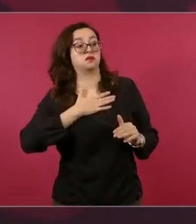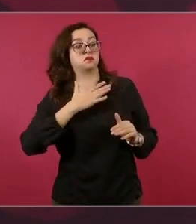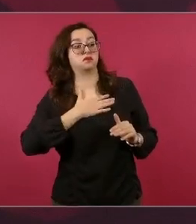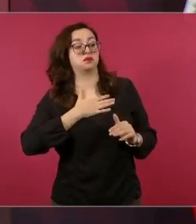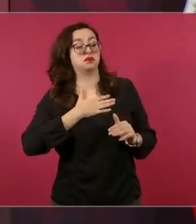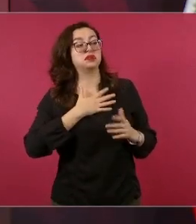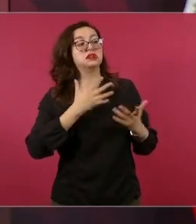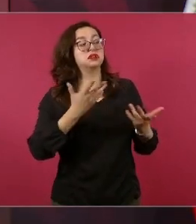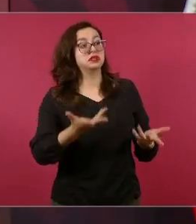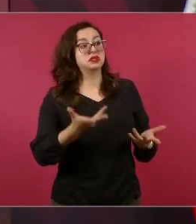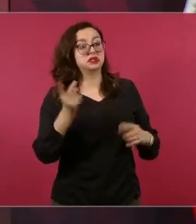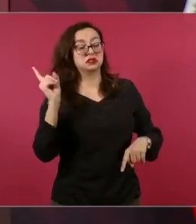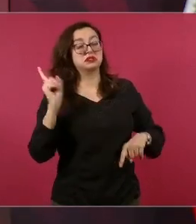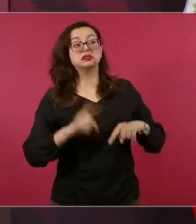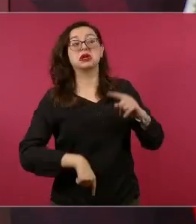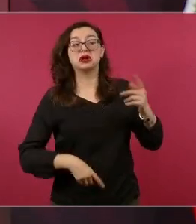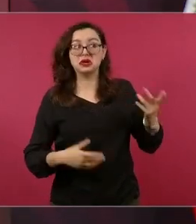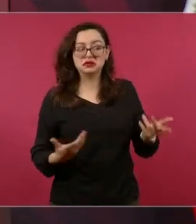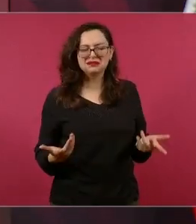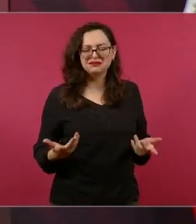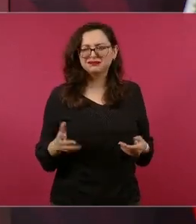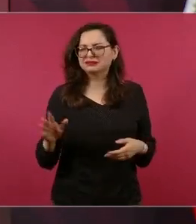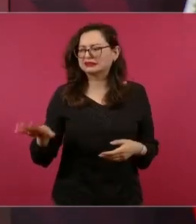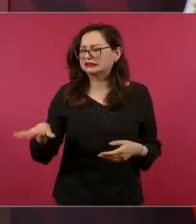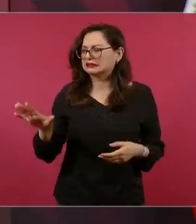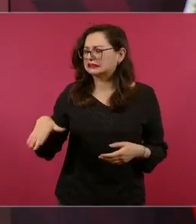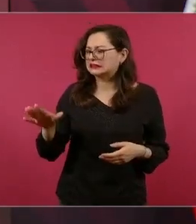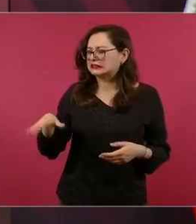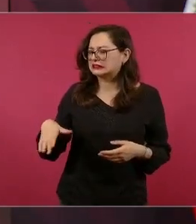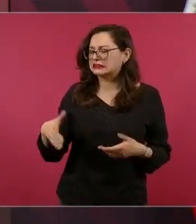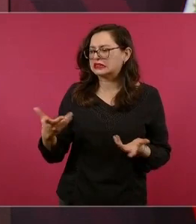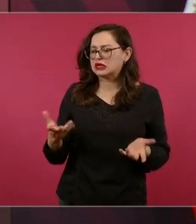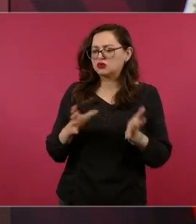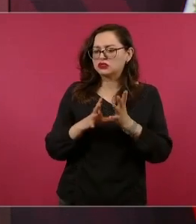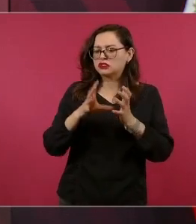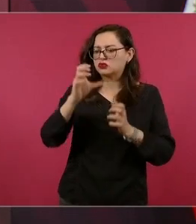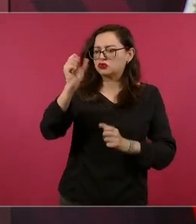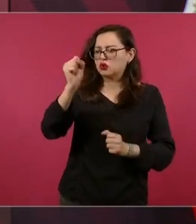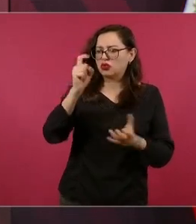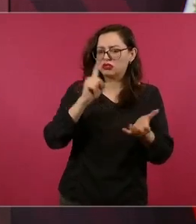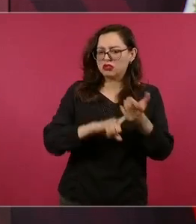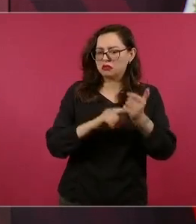o 140, que no existe, son 136 artículos.